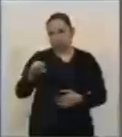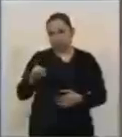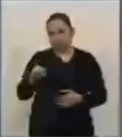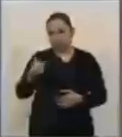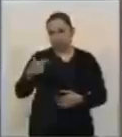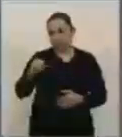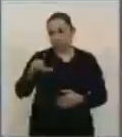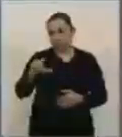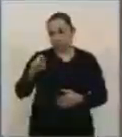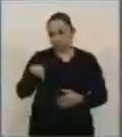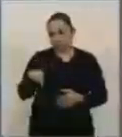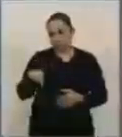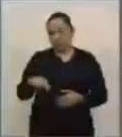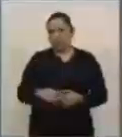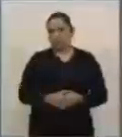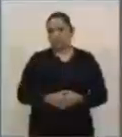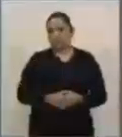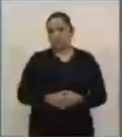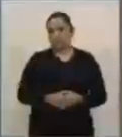Cristian Garnica,